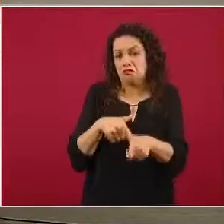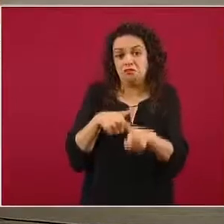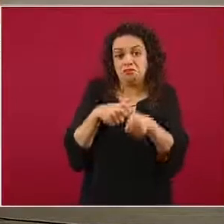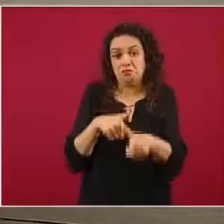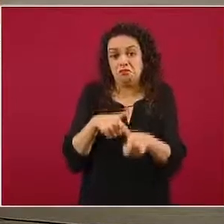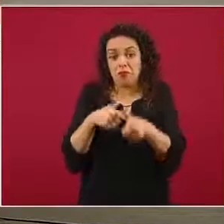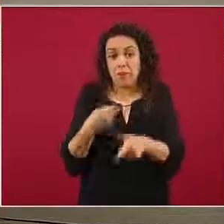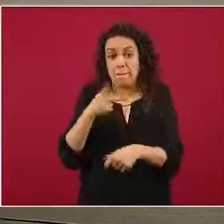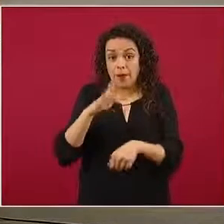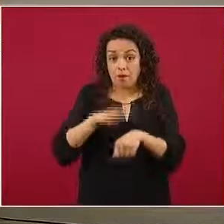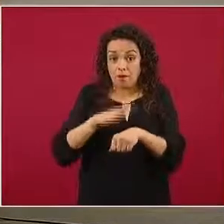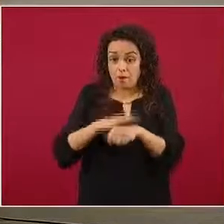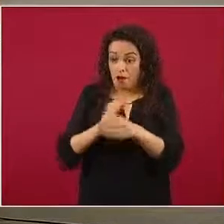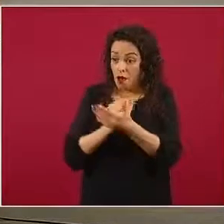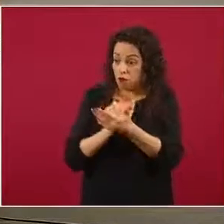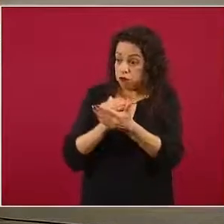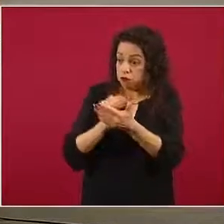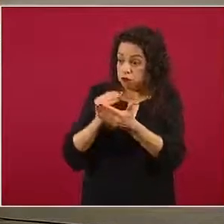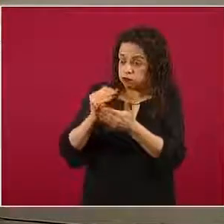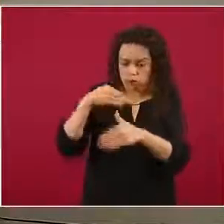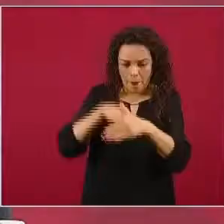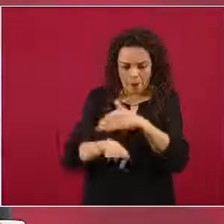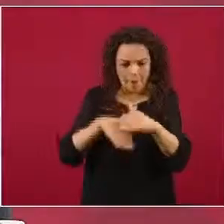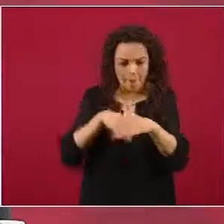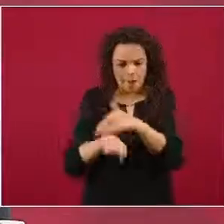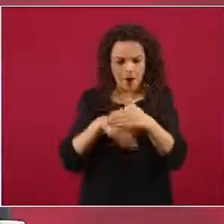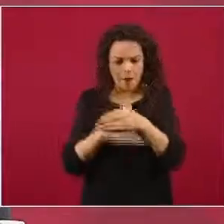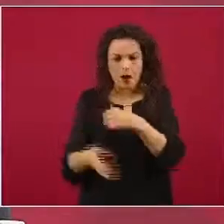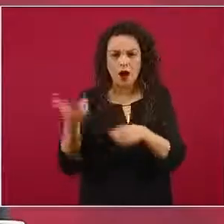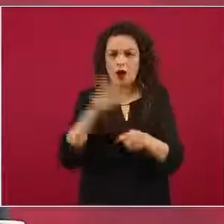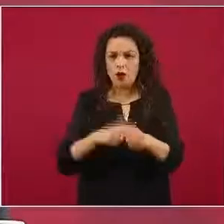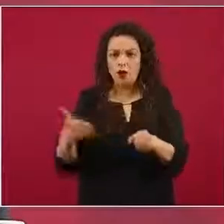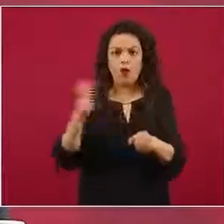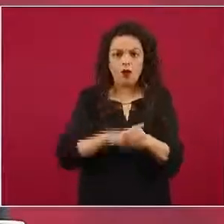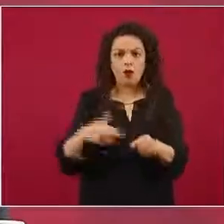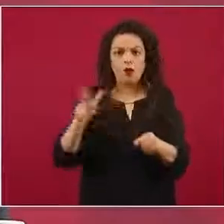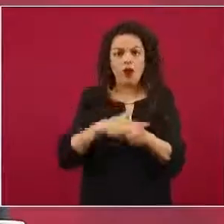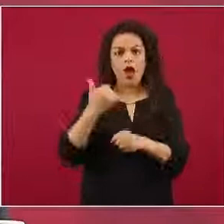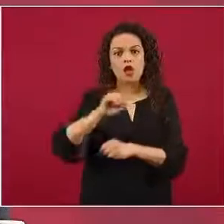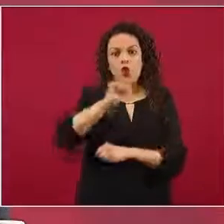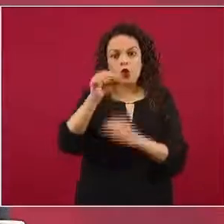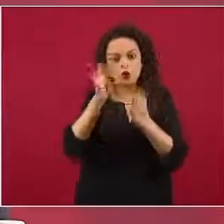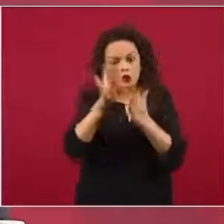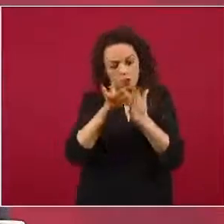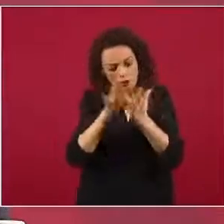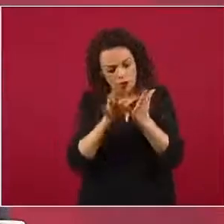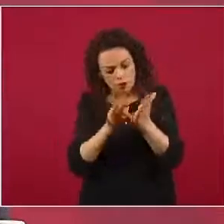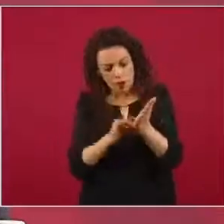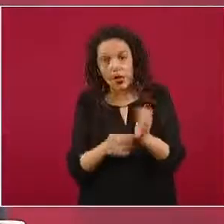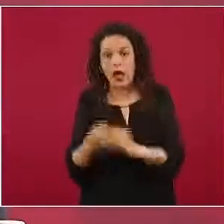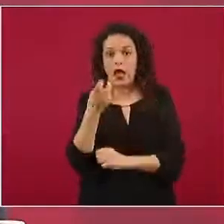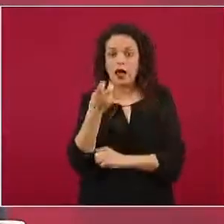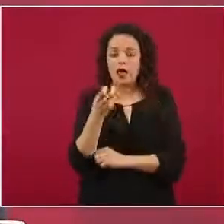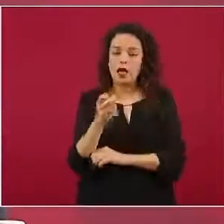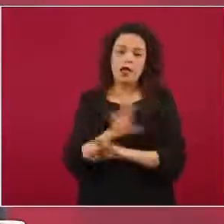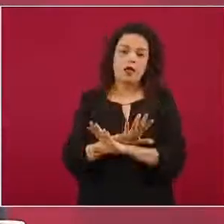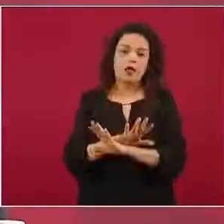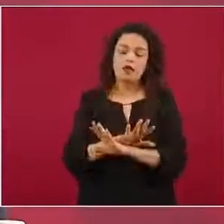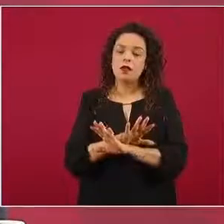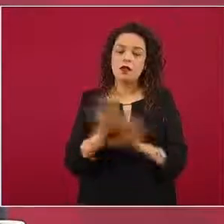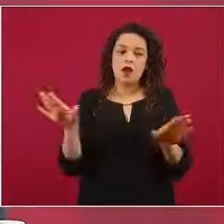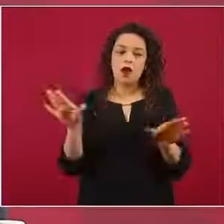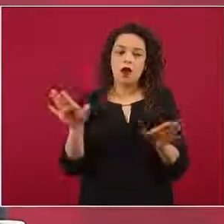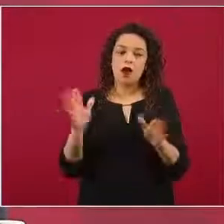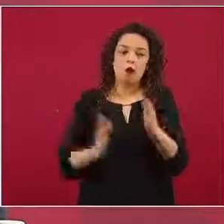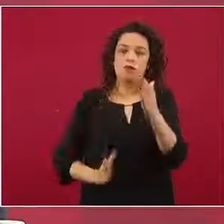continuó incrementándose las hospitalizaciones y todos los demás indicadores, pues entonces llegó un momento en donde ya